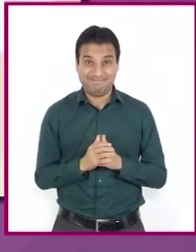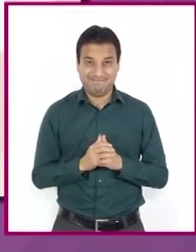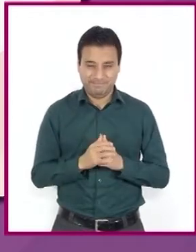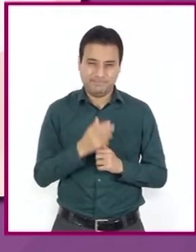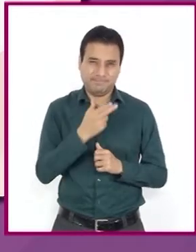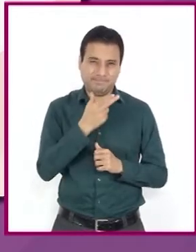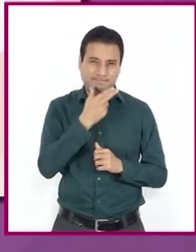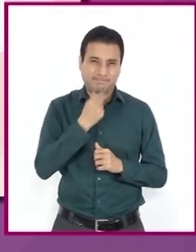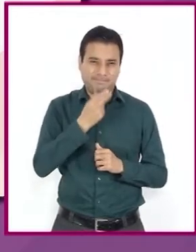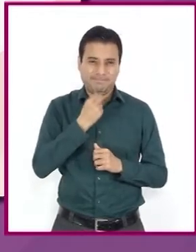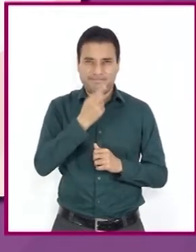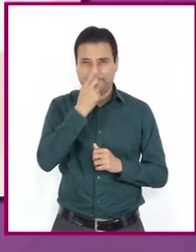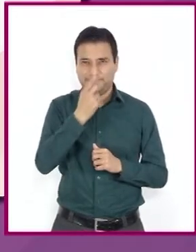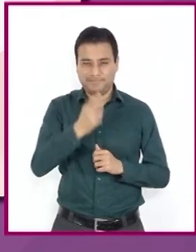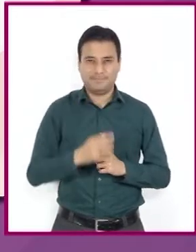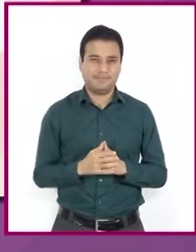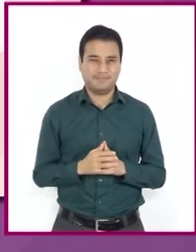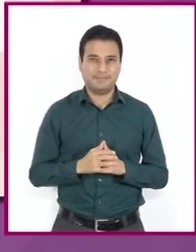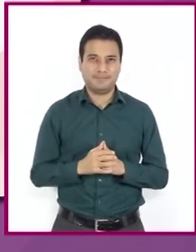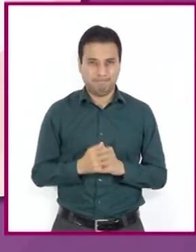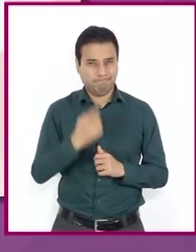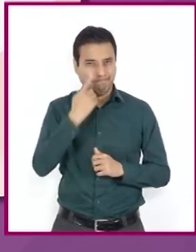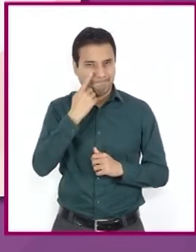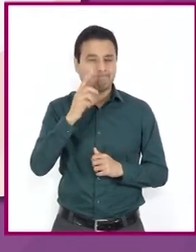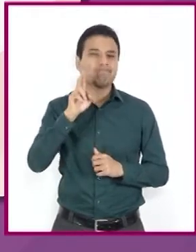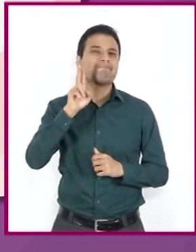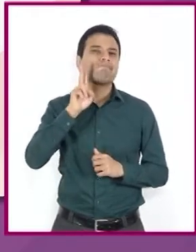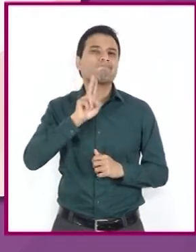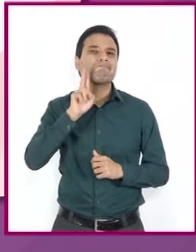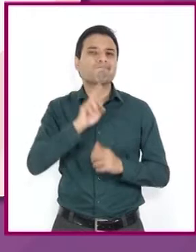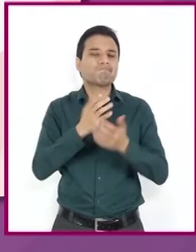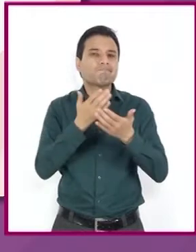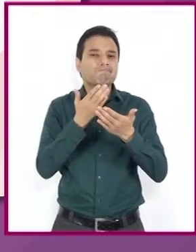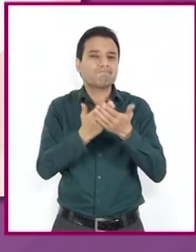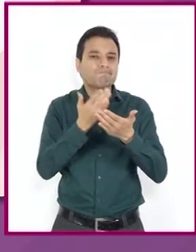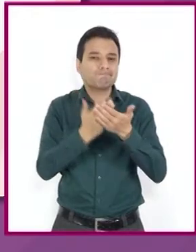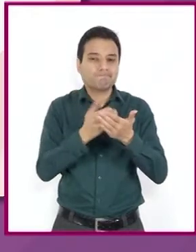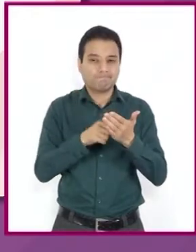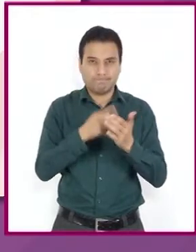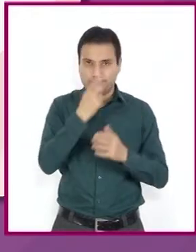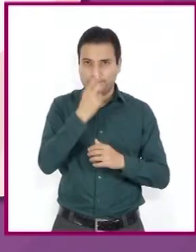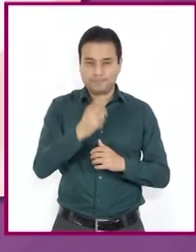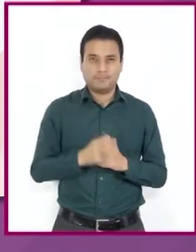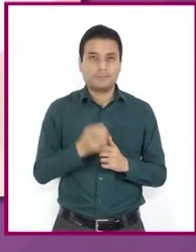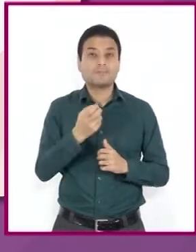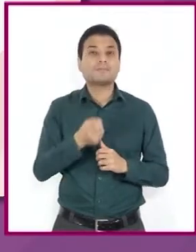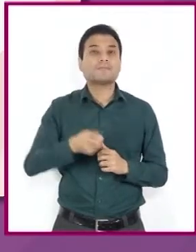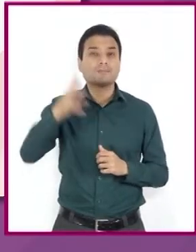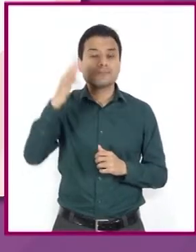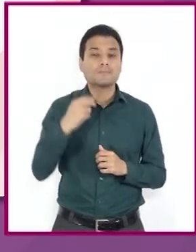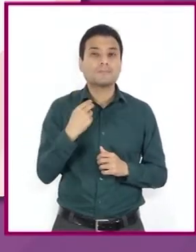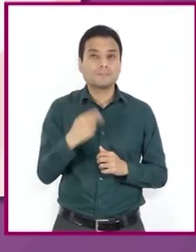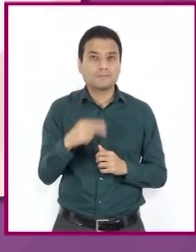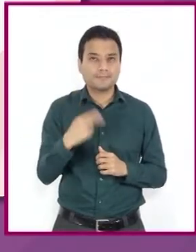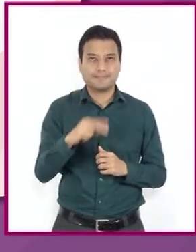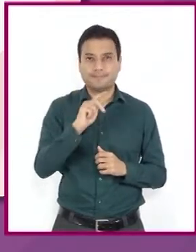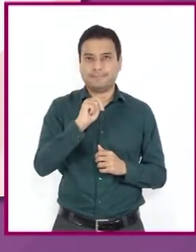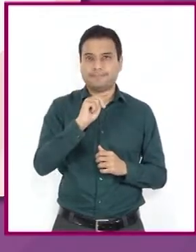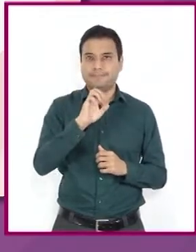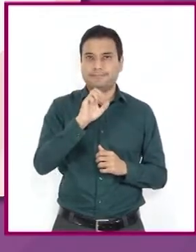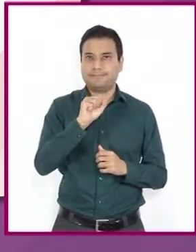autor busca defender con argumentos sustentados en evidencias, también se le conoce como tesis.